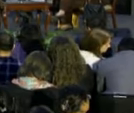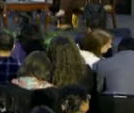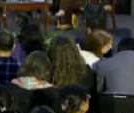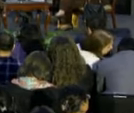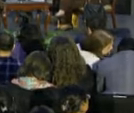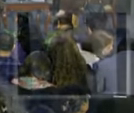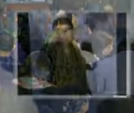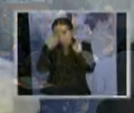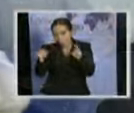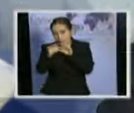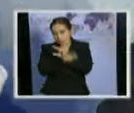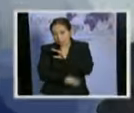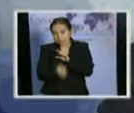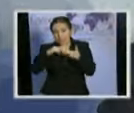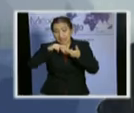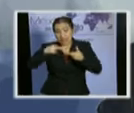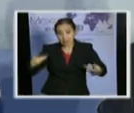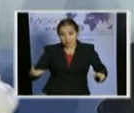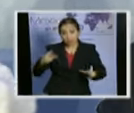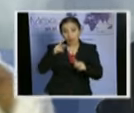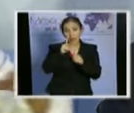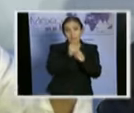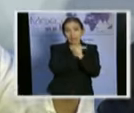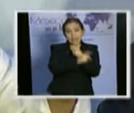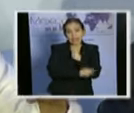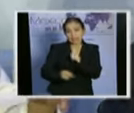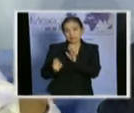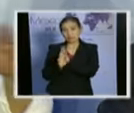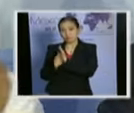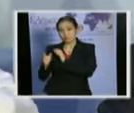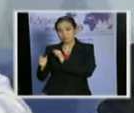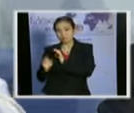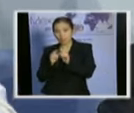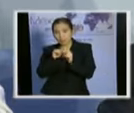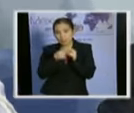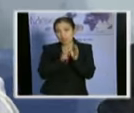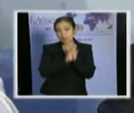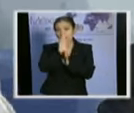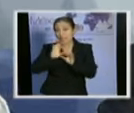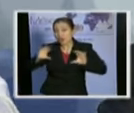agenda, sino la relación entre los países en desarrollo y la comunidad